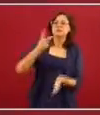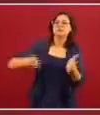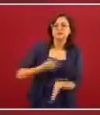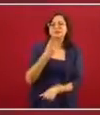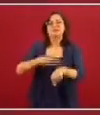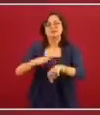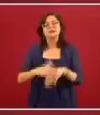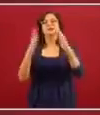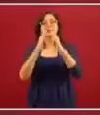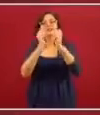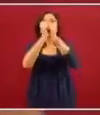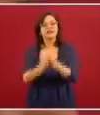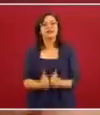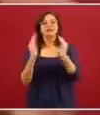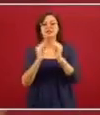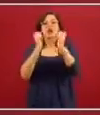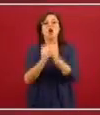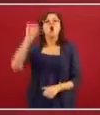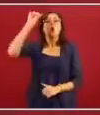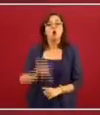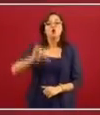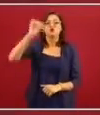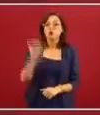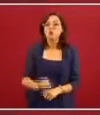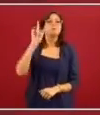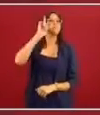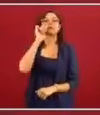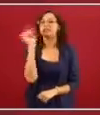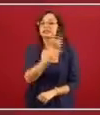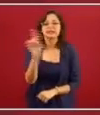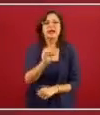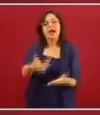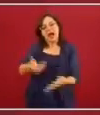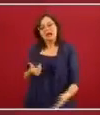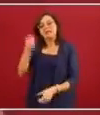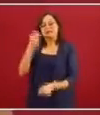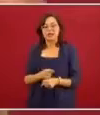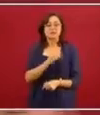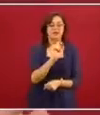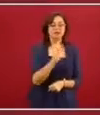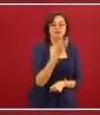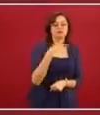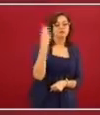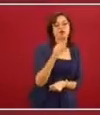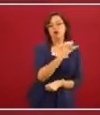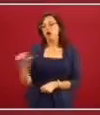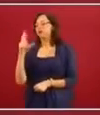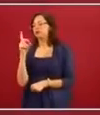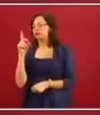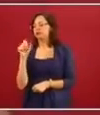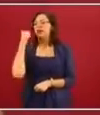en casa hoy, no mañana, hoy, quédate en casa desde el 23 de marzo y hasta el 30 de abril,